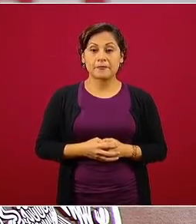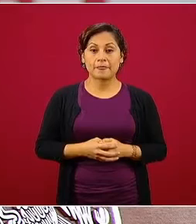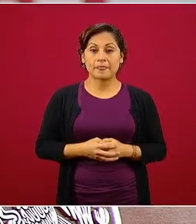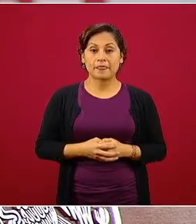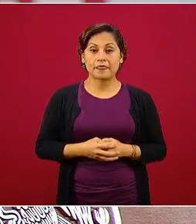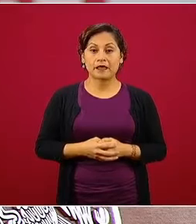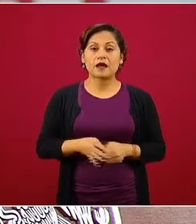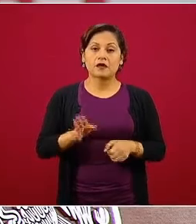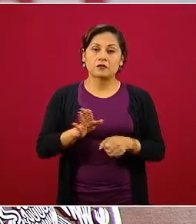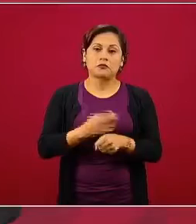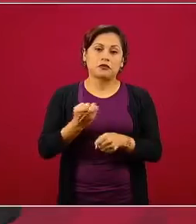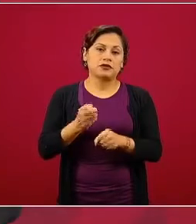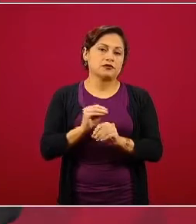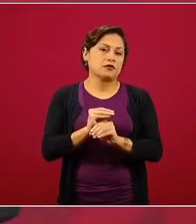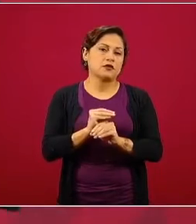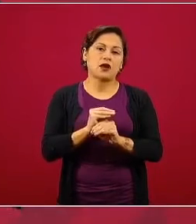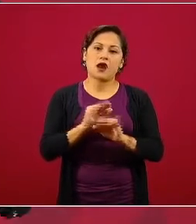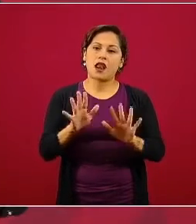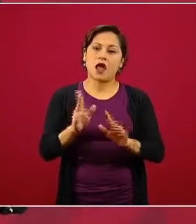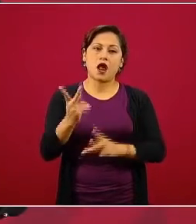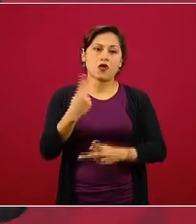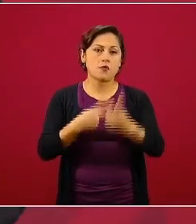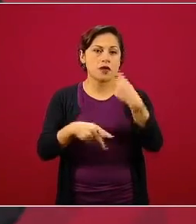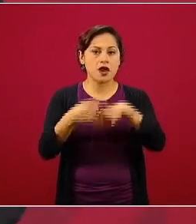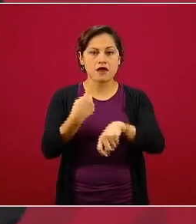tanta diabetes, tanta